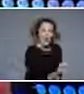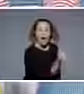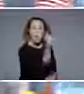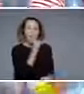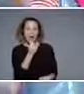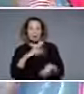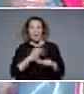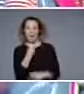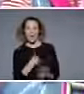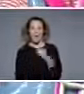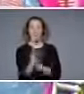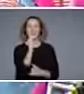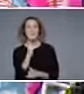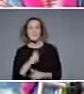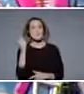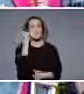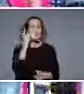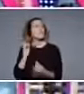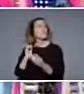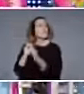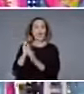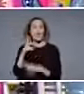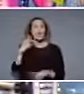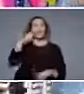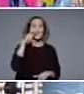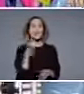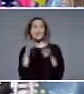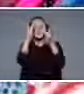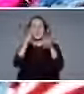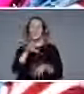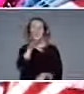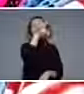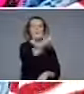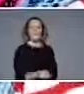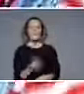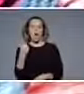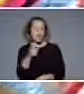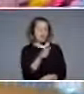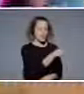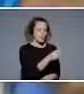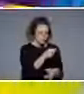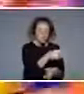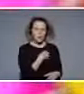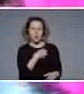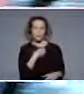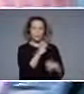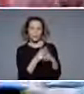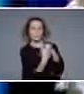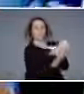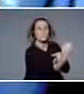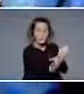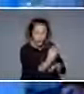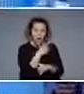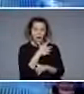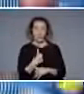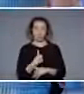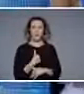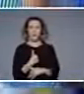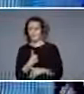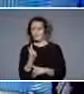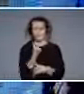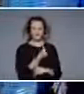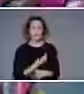para el papeo. Recargo el móvil, me compro unos tenis nuevos, pero dinero no deja sacar, mi tarjeta se acaba de tragar. Ya no